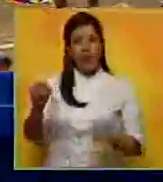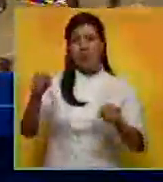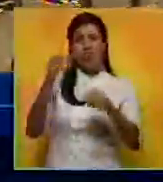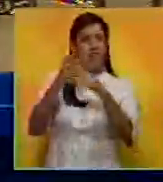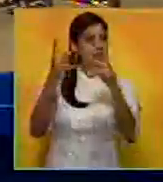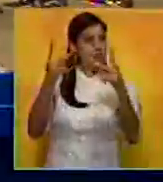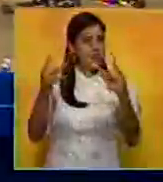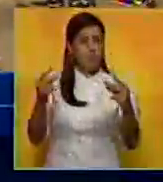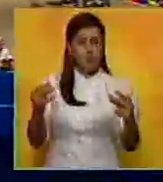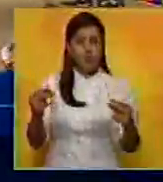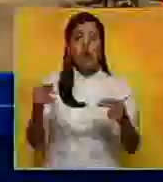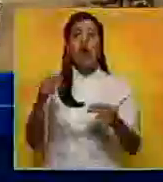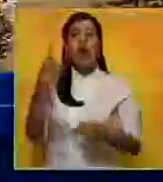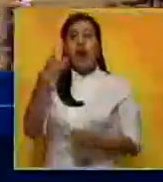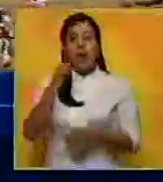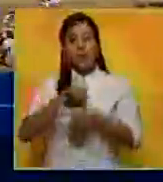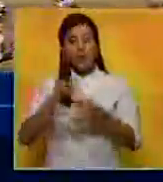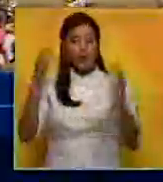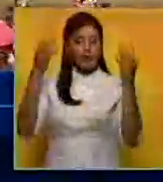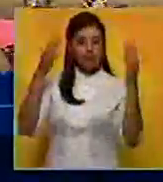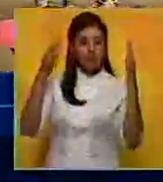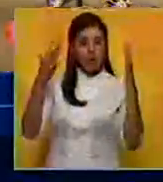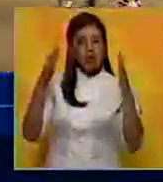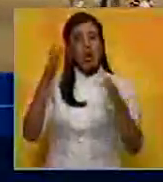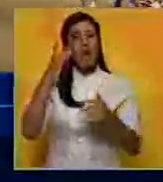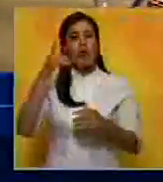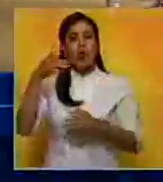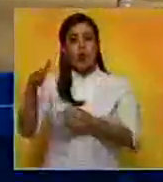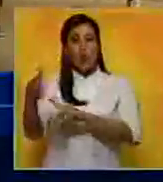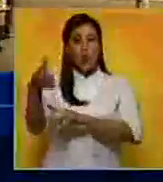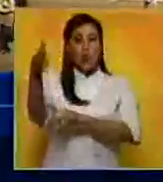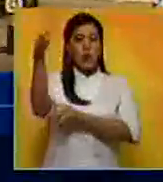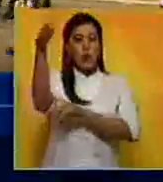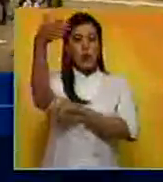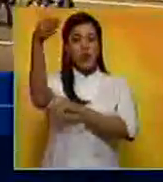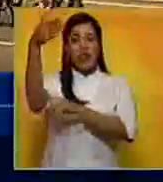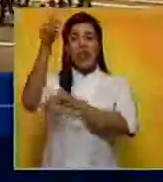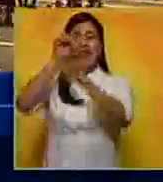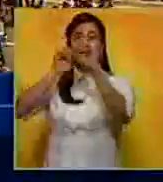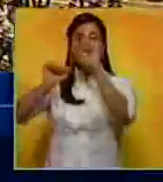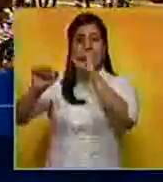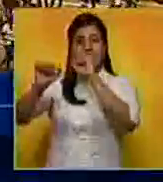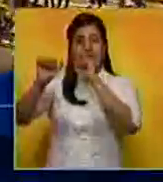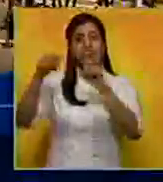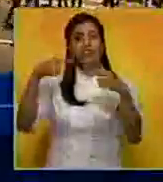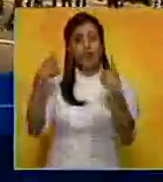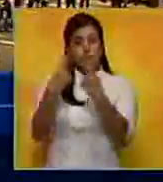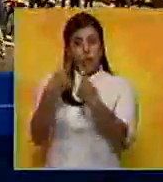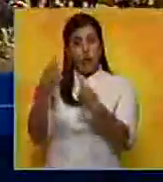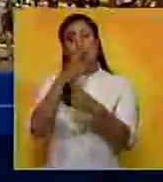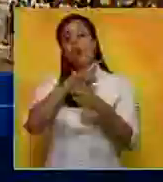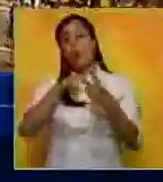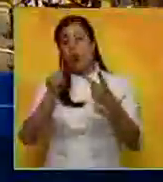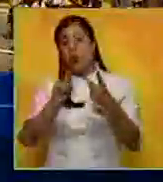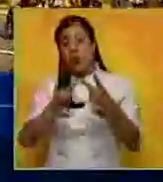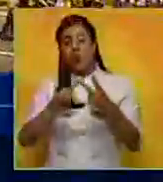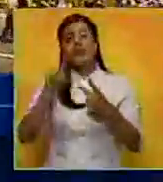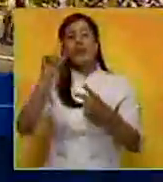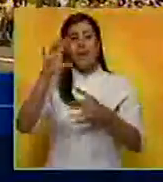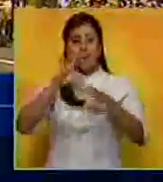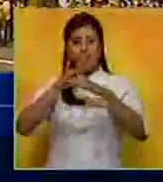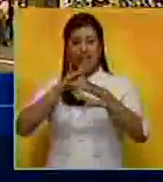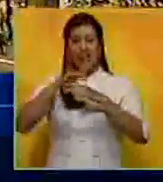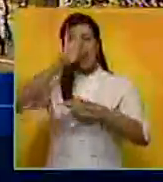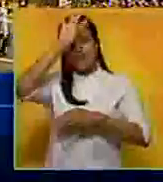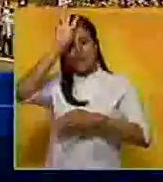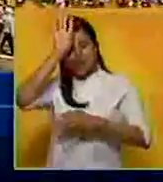obstáculos ha habido momentos de aplauso uno cuando colgaron la bandera de Venezuela en la defensa del distribuidor y también cuando llegaron los médicos las